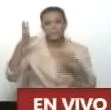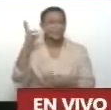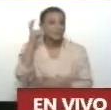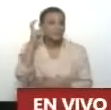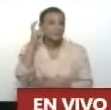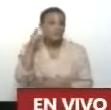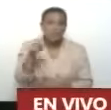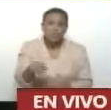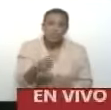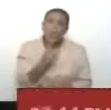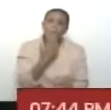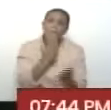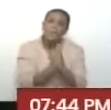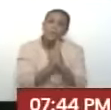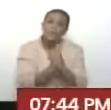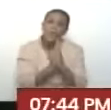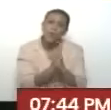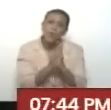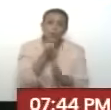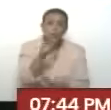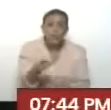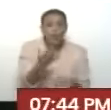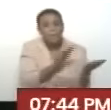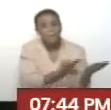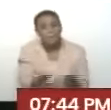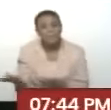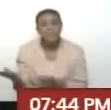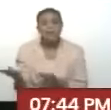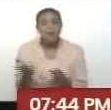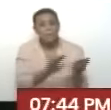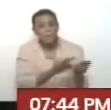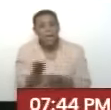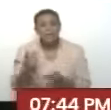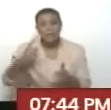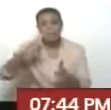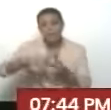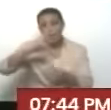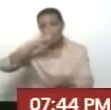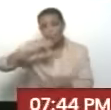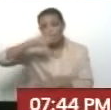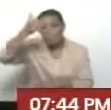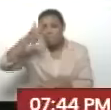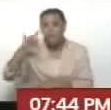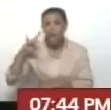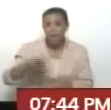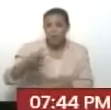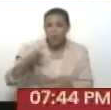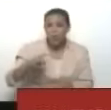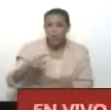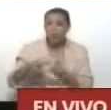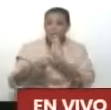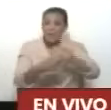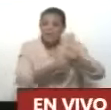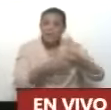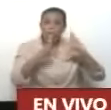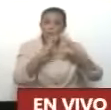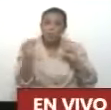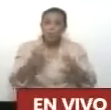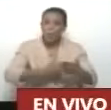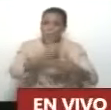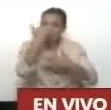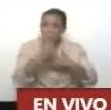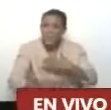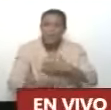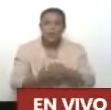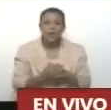Yo le quiero pedir un favor, que usted me invite a su programa con Maduro Más y que yo le presente todo mi proyecto